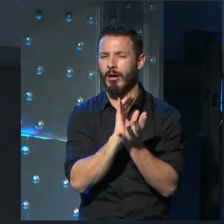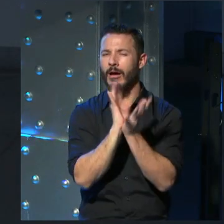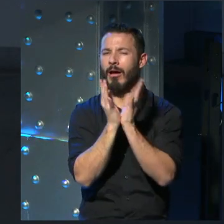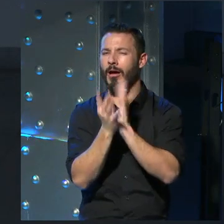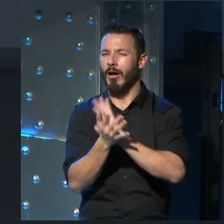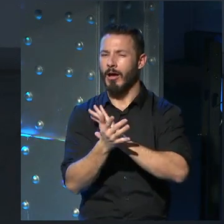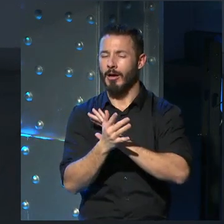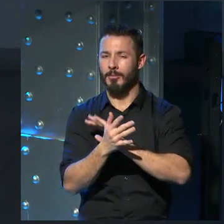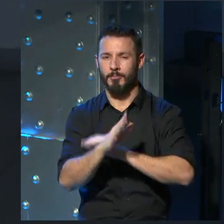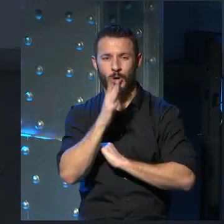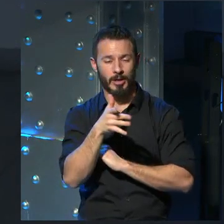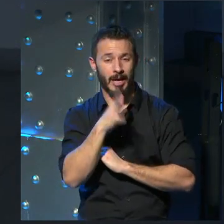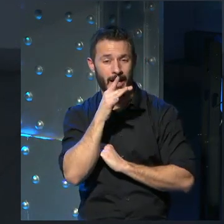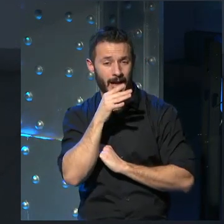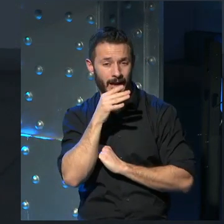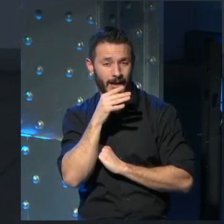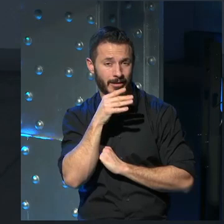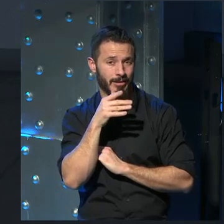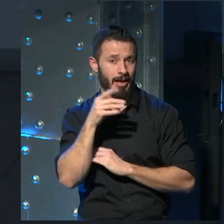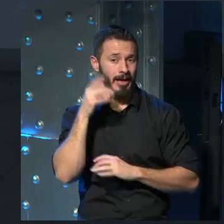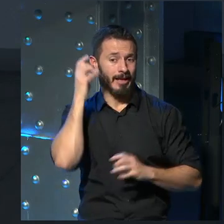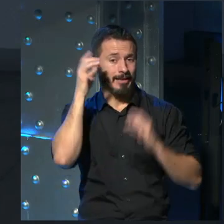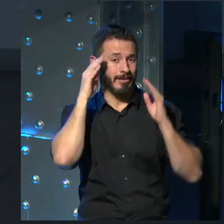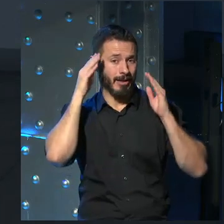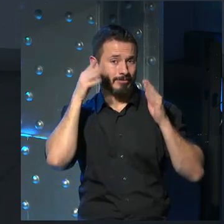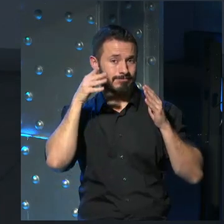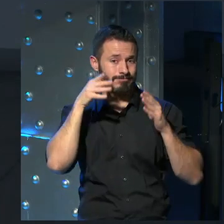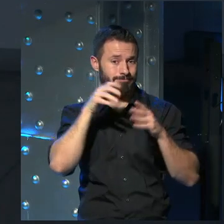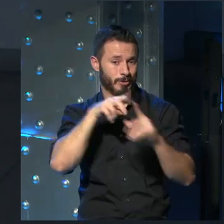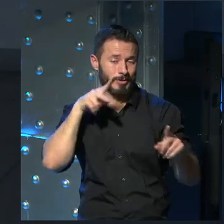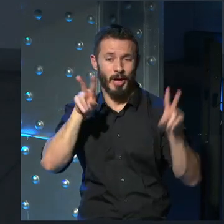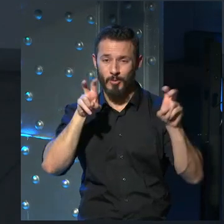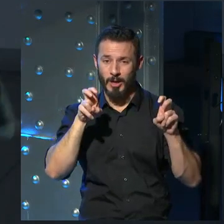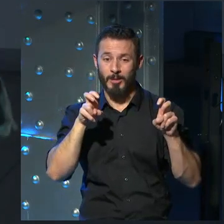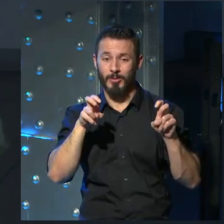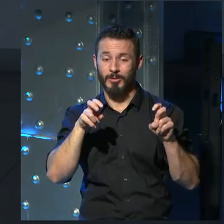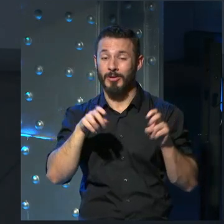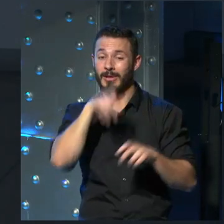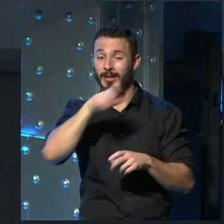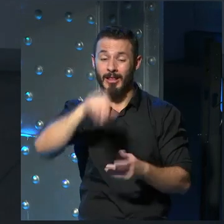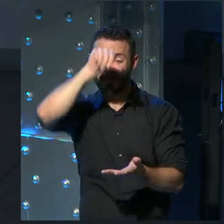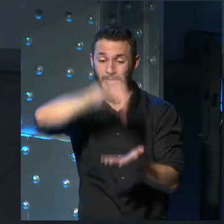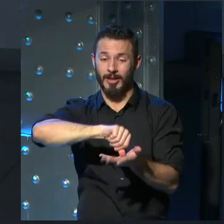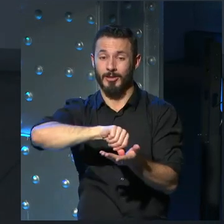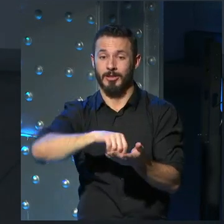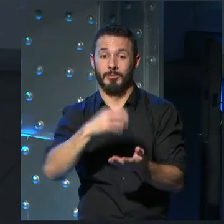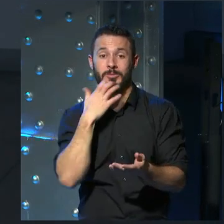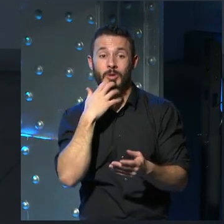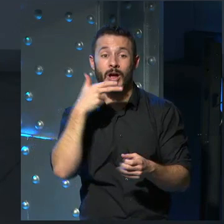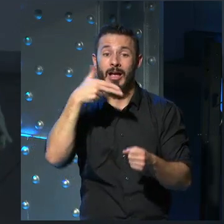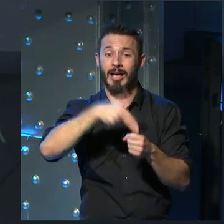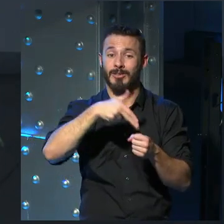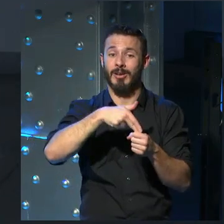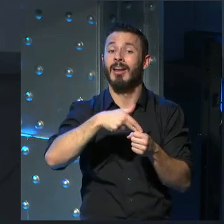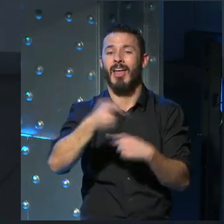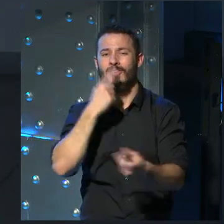enfocar la actividad en la que, como digo, el centro son los ciudadanos y la gasolina va a ser la información que aportemos nosotros